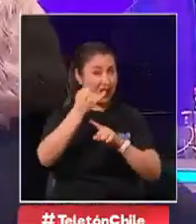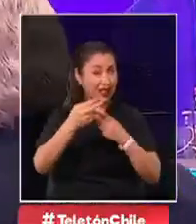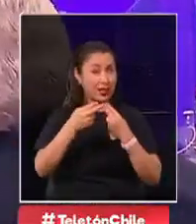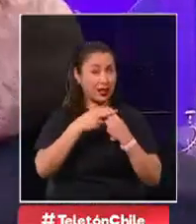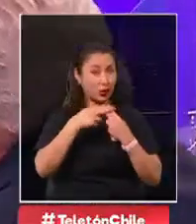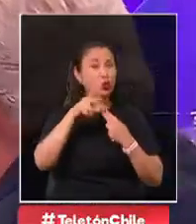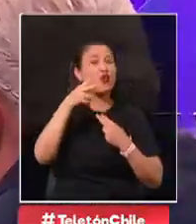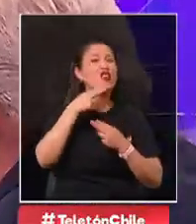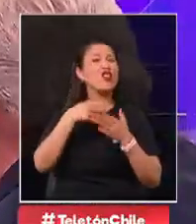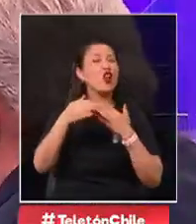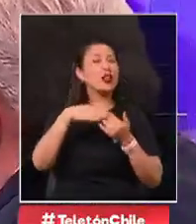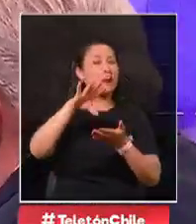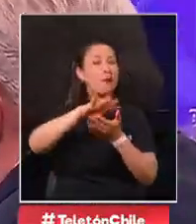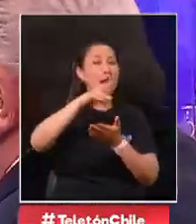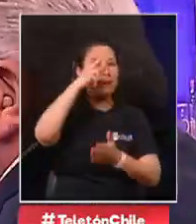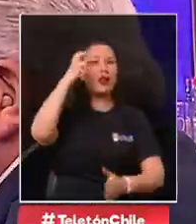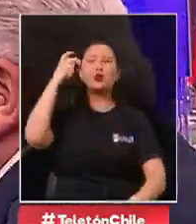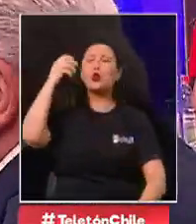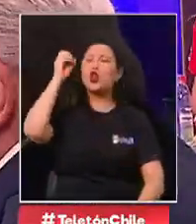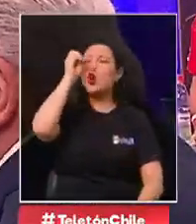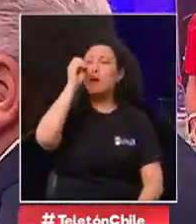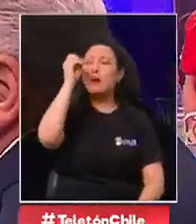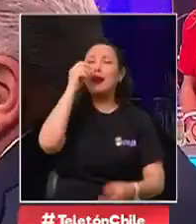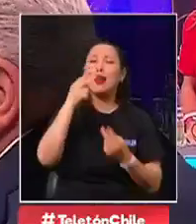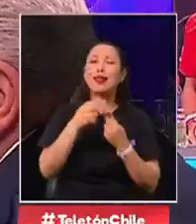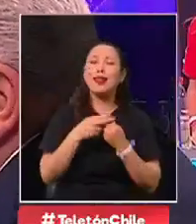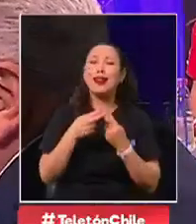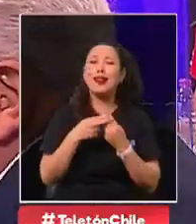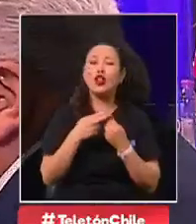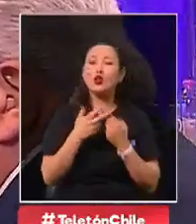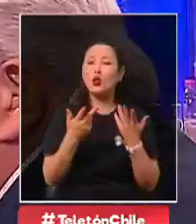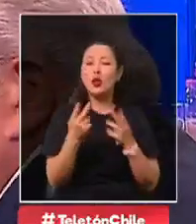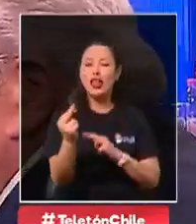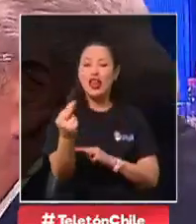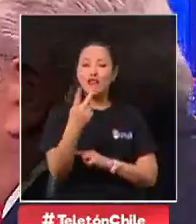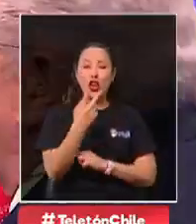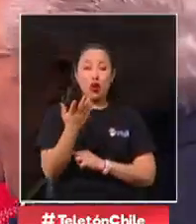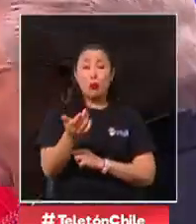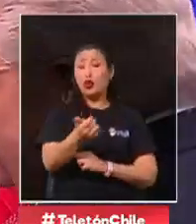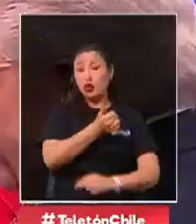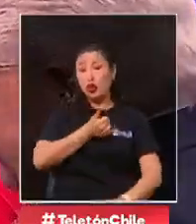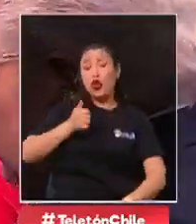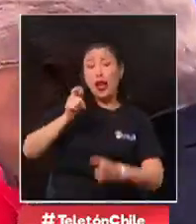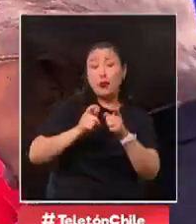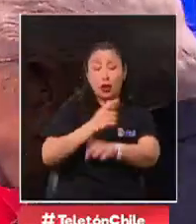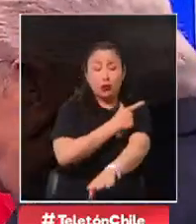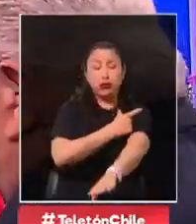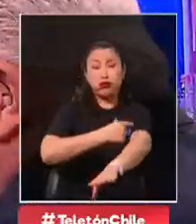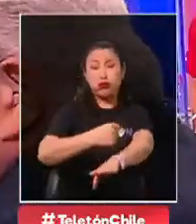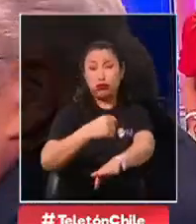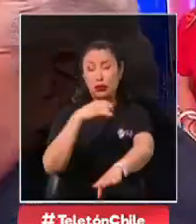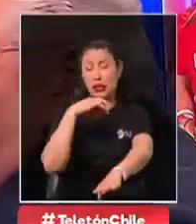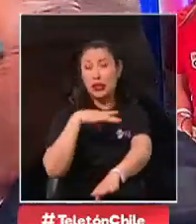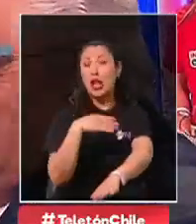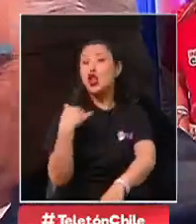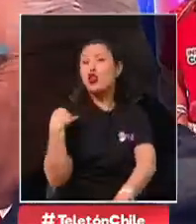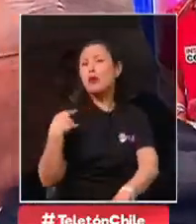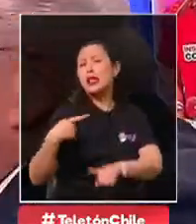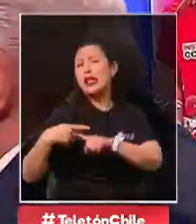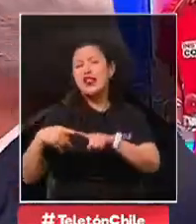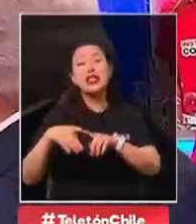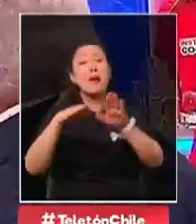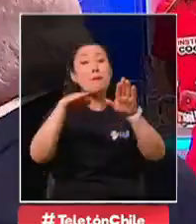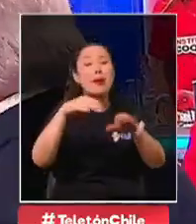parece este evento de la Teletón? ¿Qué te parece cómo nosotros, todos los chilenos, a pesar de nuestras diferencias, lo mismo que pasó